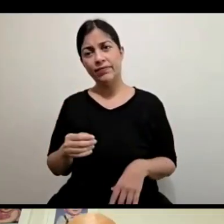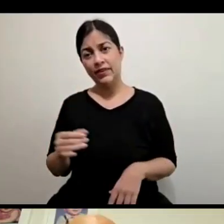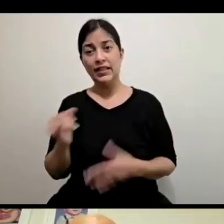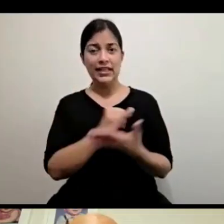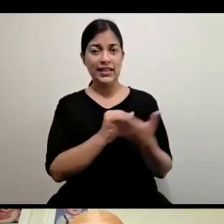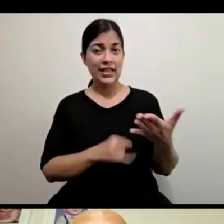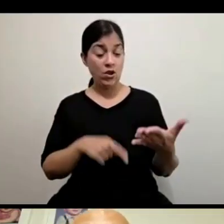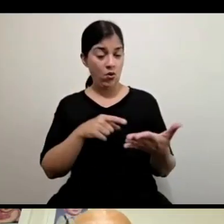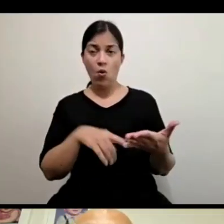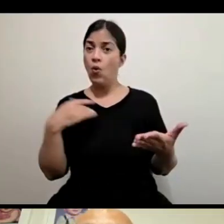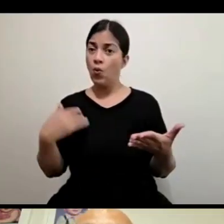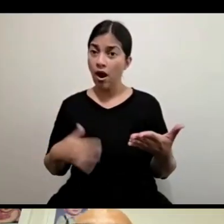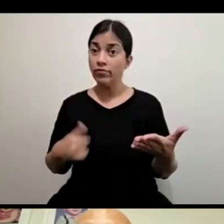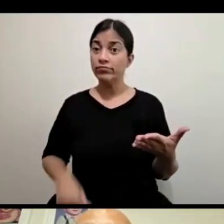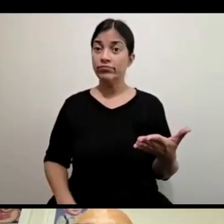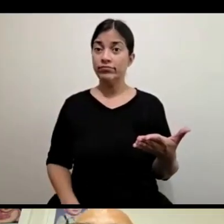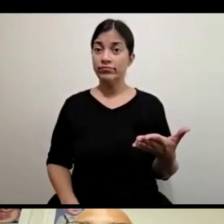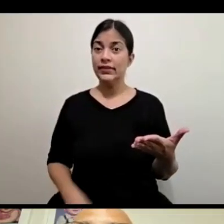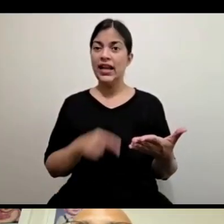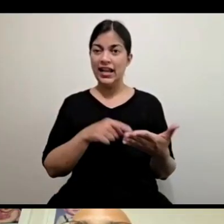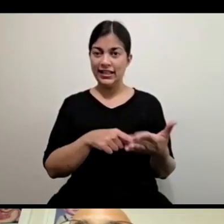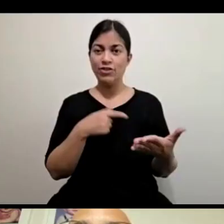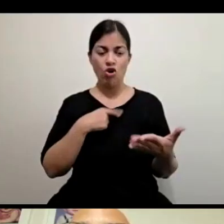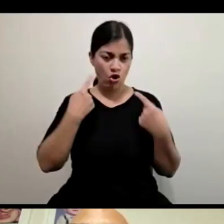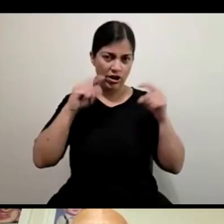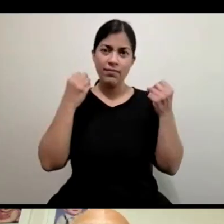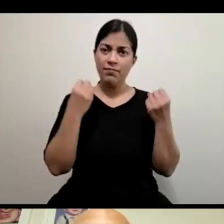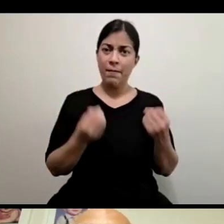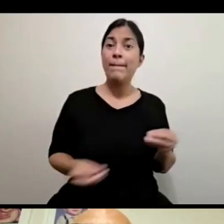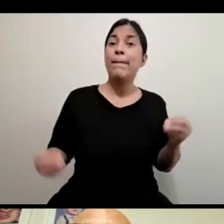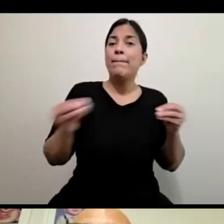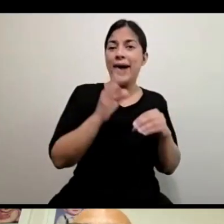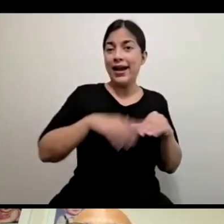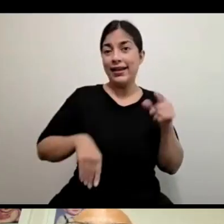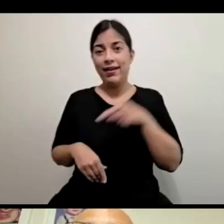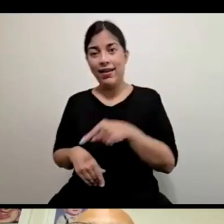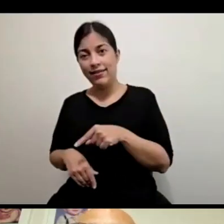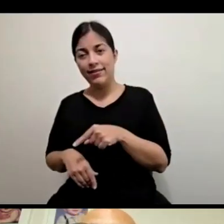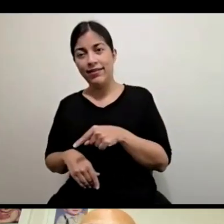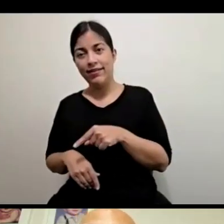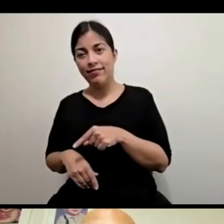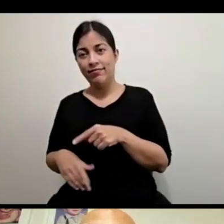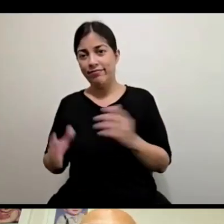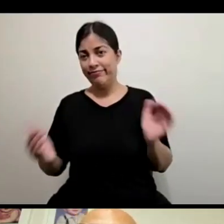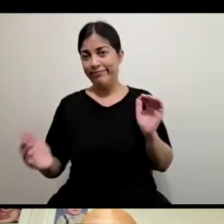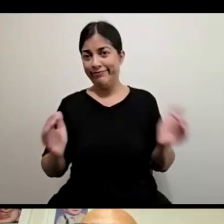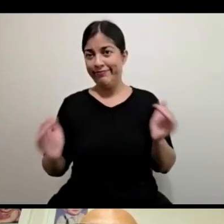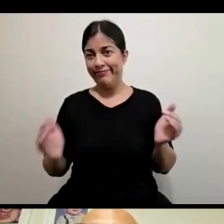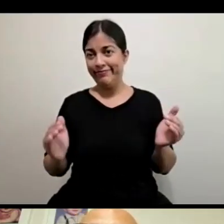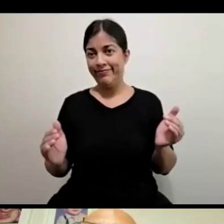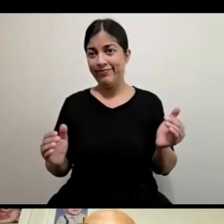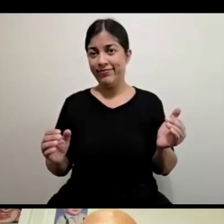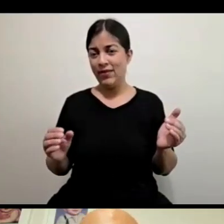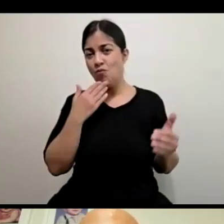wow, aquí logré esto, logré mucho más que en este. Hay bocetos buenos y bocetos no tan buenos o